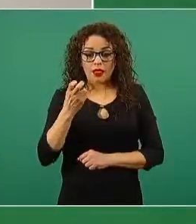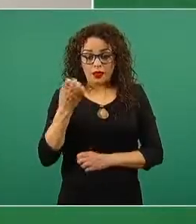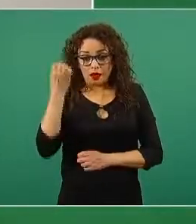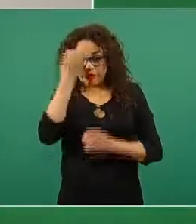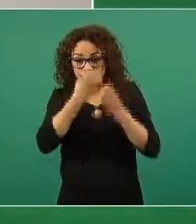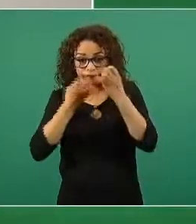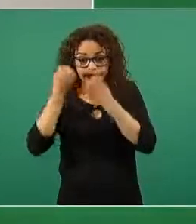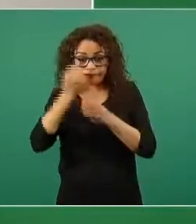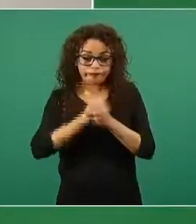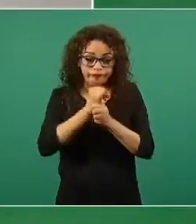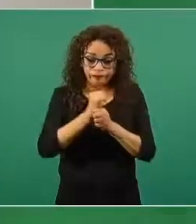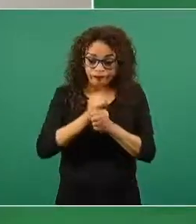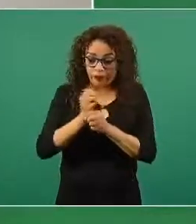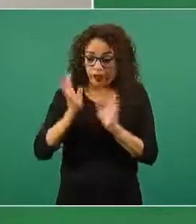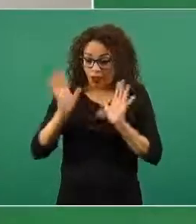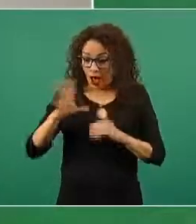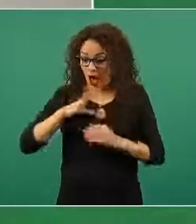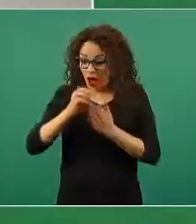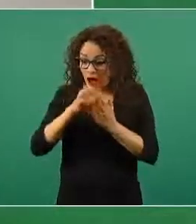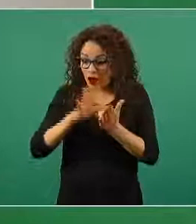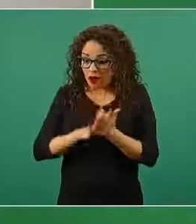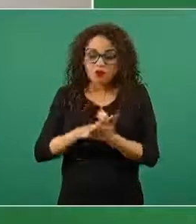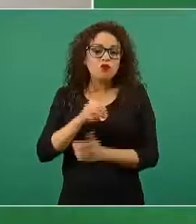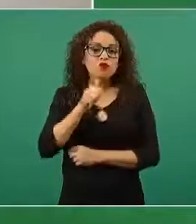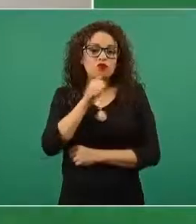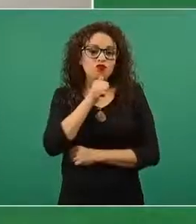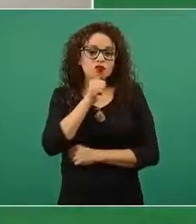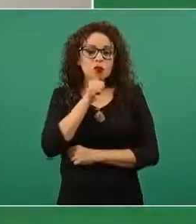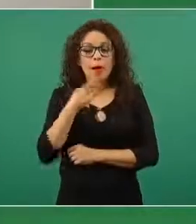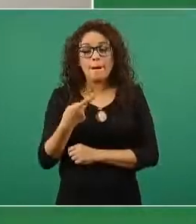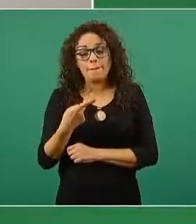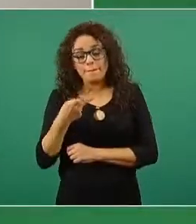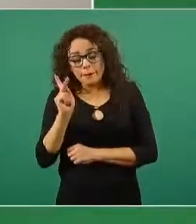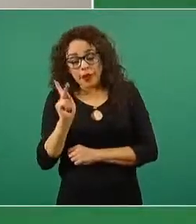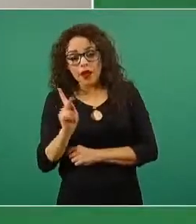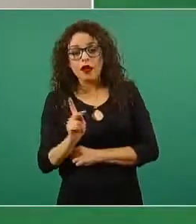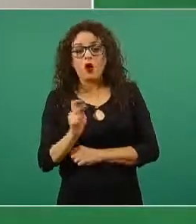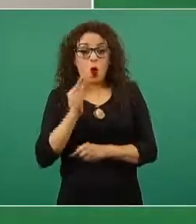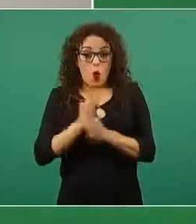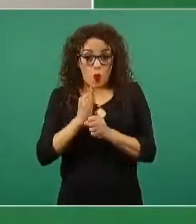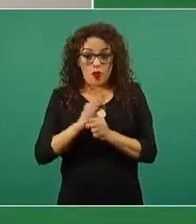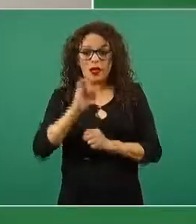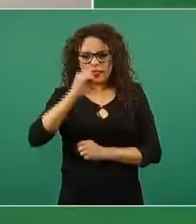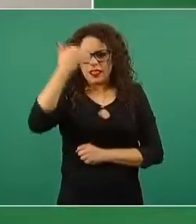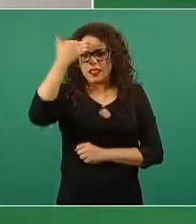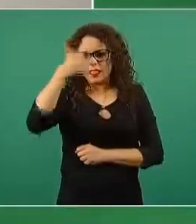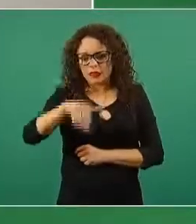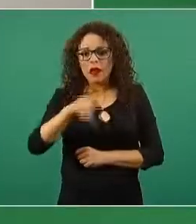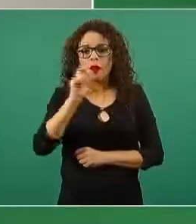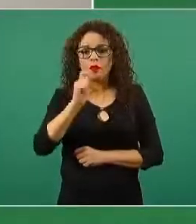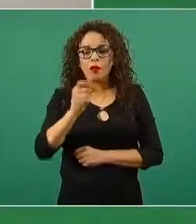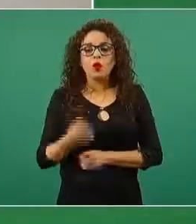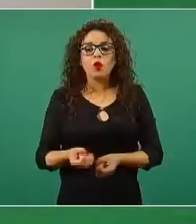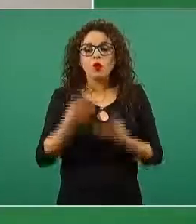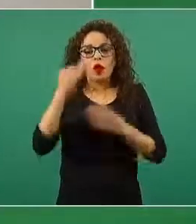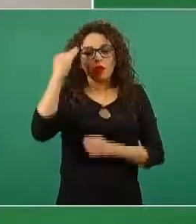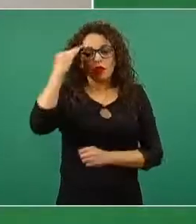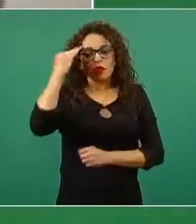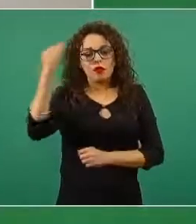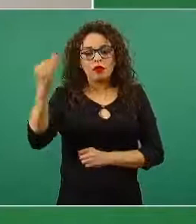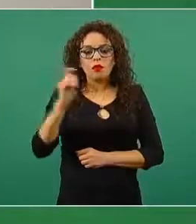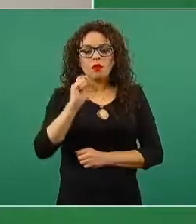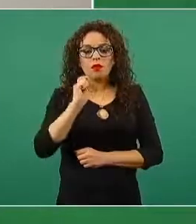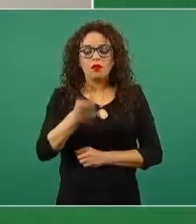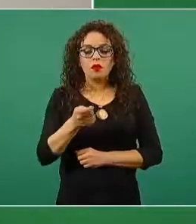aún. Lo que podemos saber por lo pronto es cuánto dura, por ejemplo, la